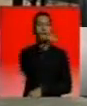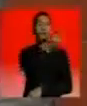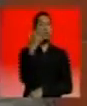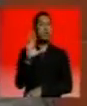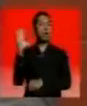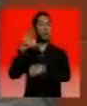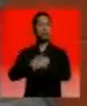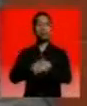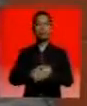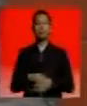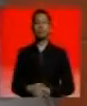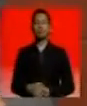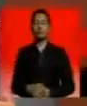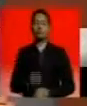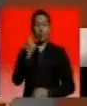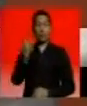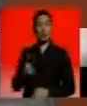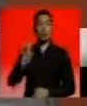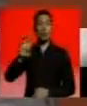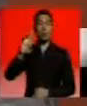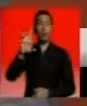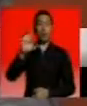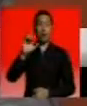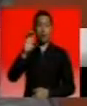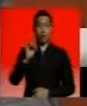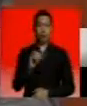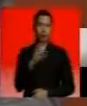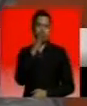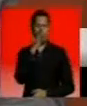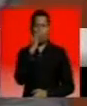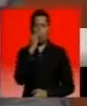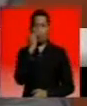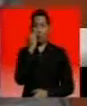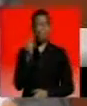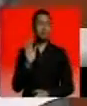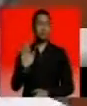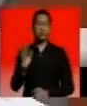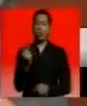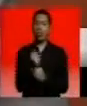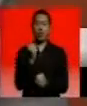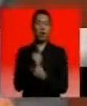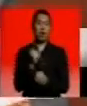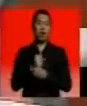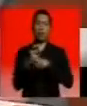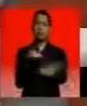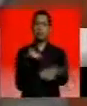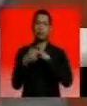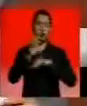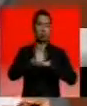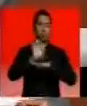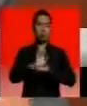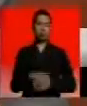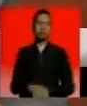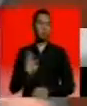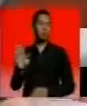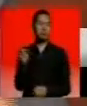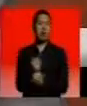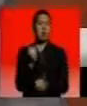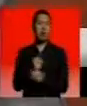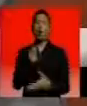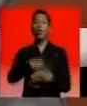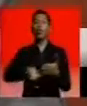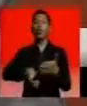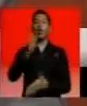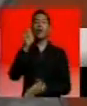detenidas. Señor Bravo gestionaba, como trabajaba en la compañía de refinaciones de Petroecuador, contratos con